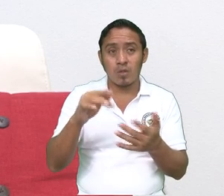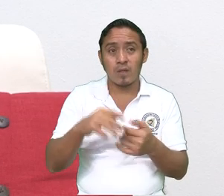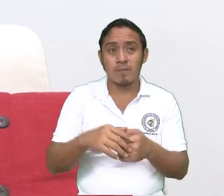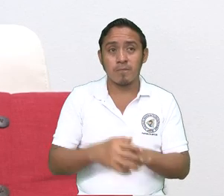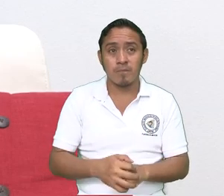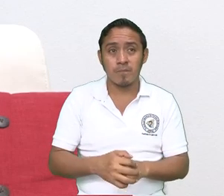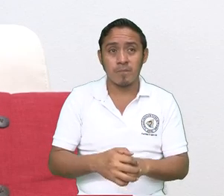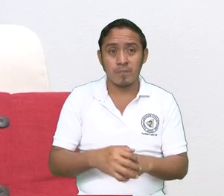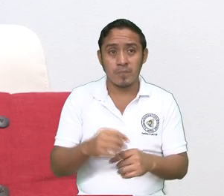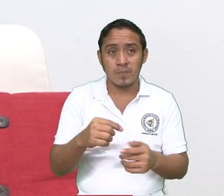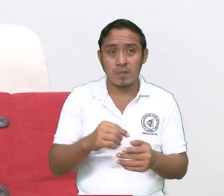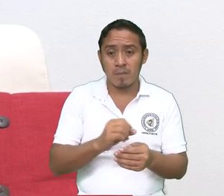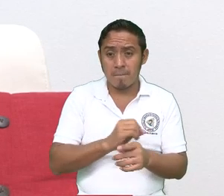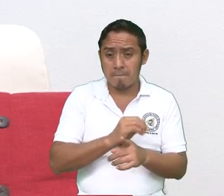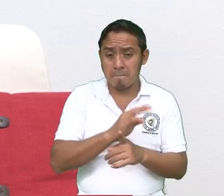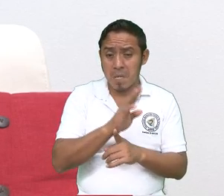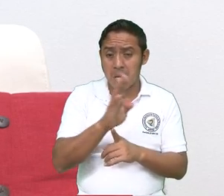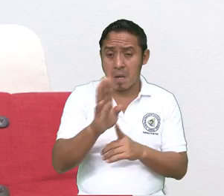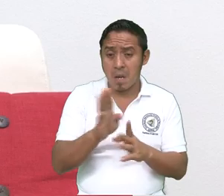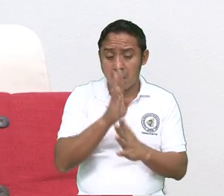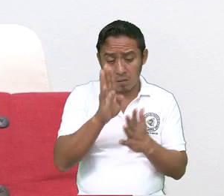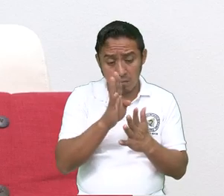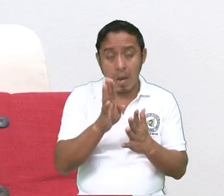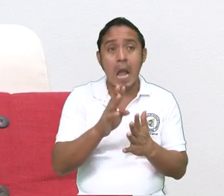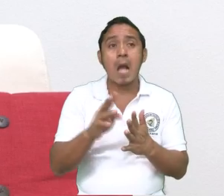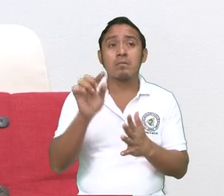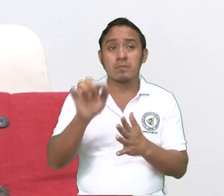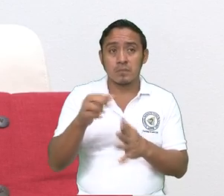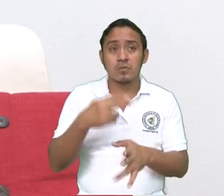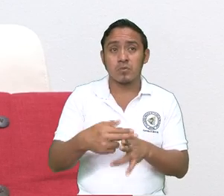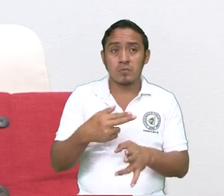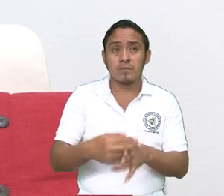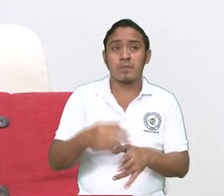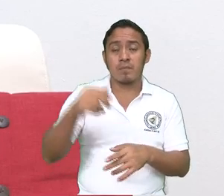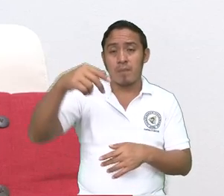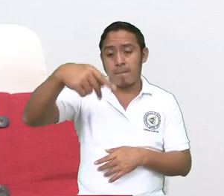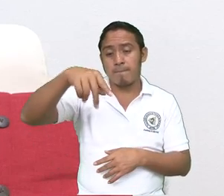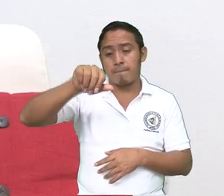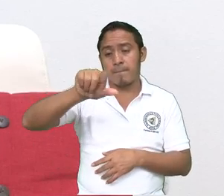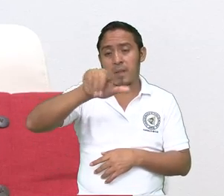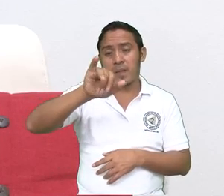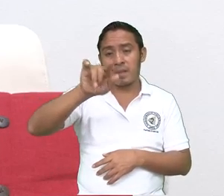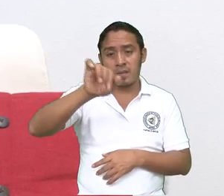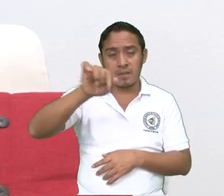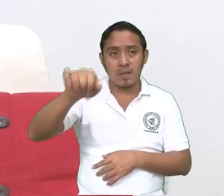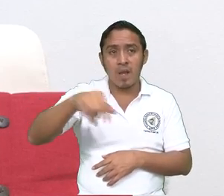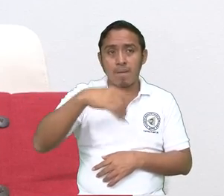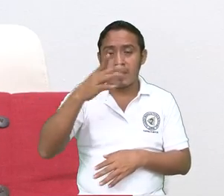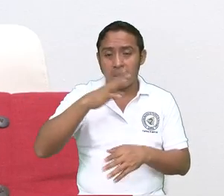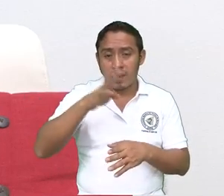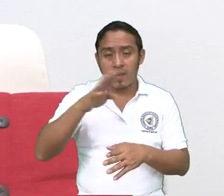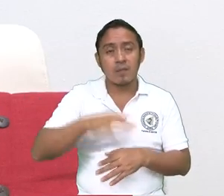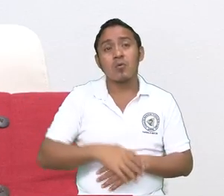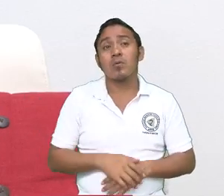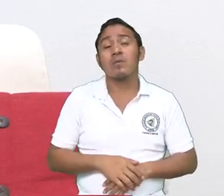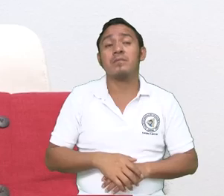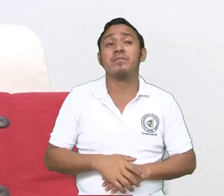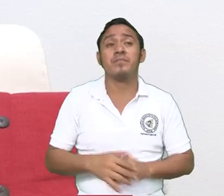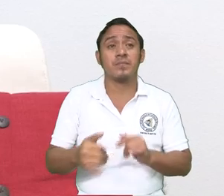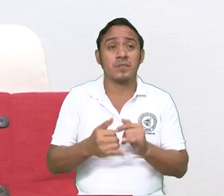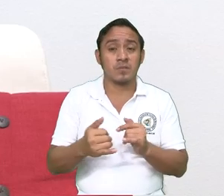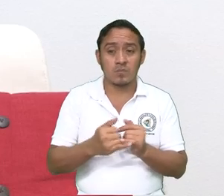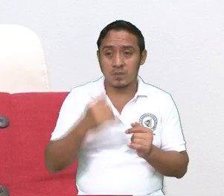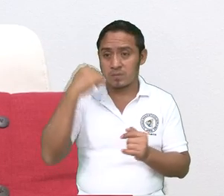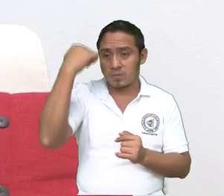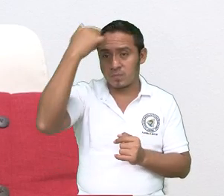y más bien se tiende a poner blanco eso se le puede conocer como palidez mucocutánea y pues a la vista